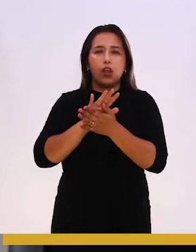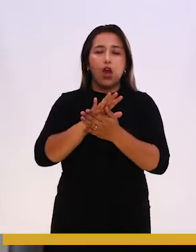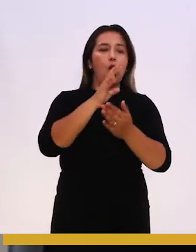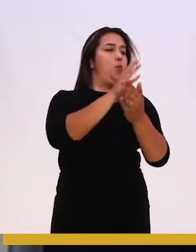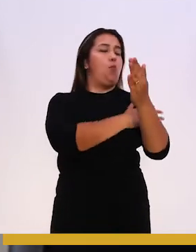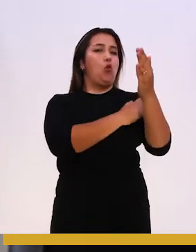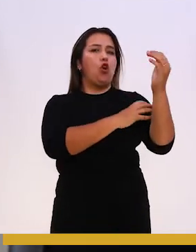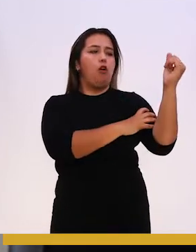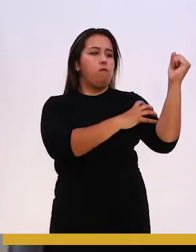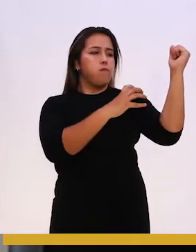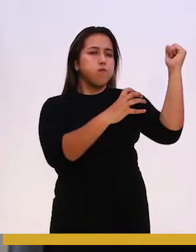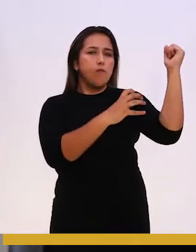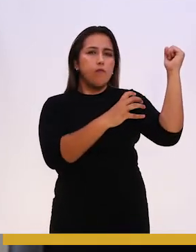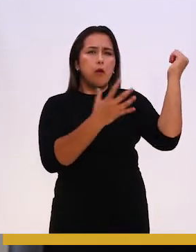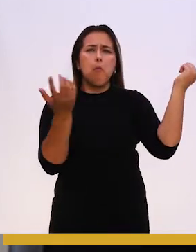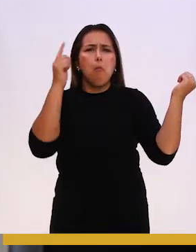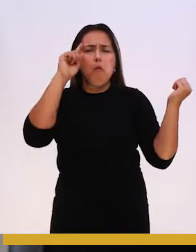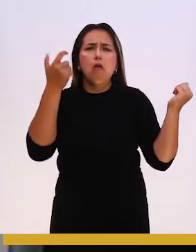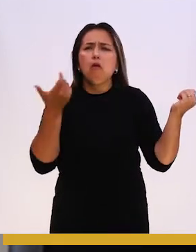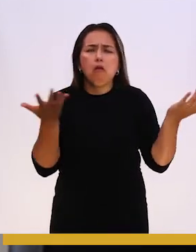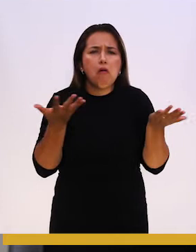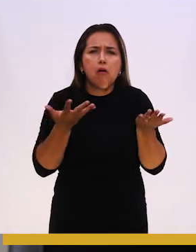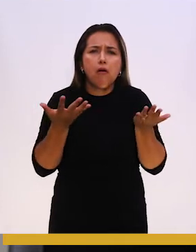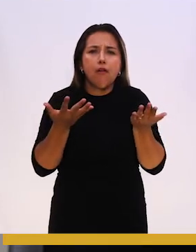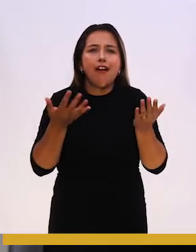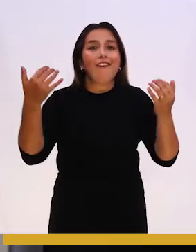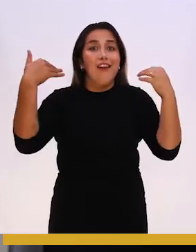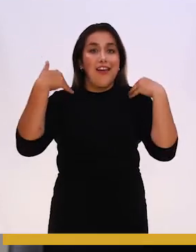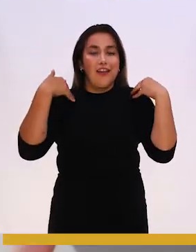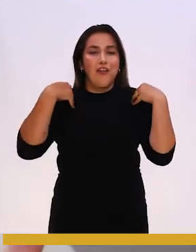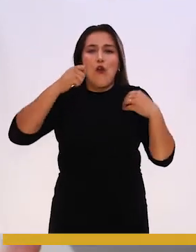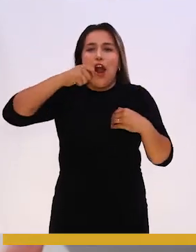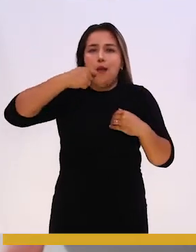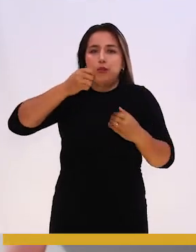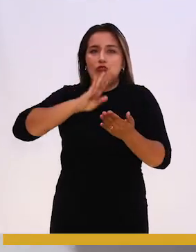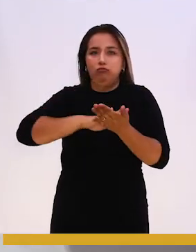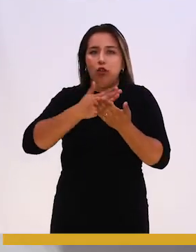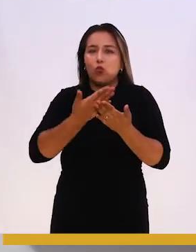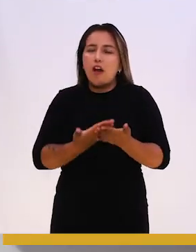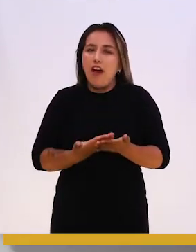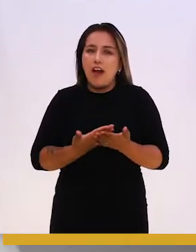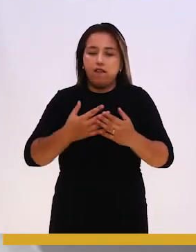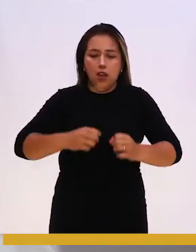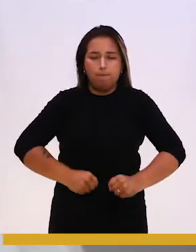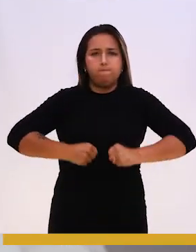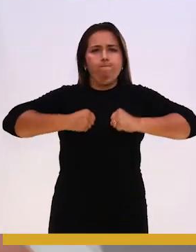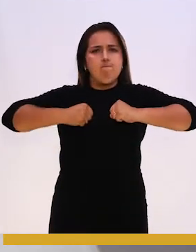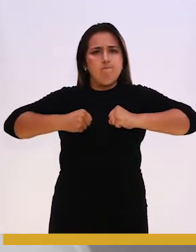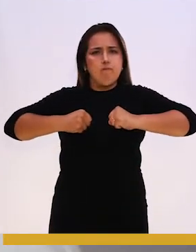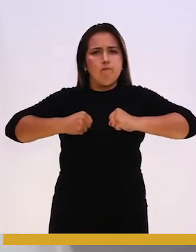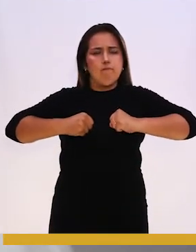ladrillos proteicos para que con ejercicio cemento formemos músculo. Para así también, con los hidratos de